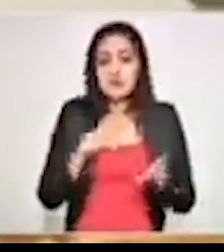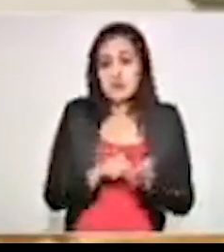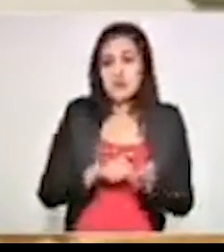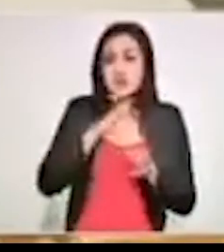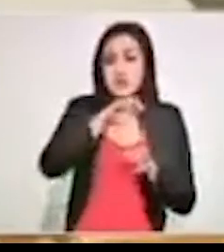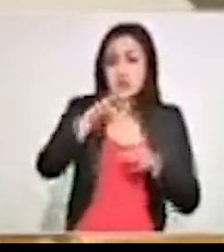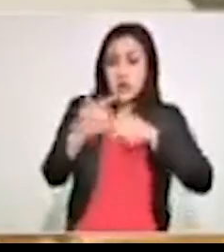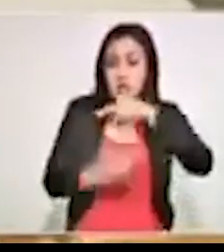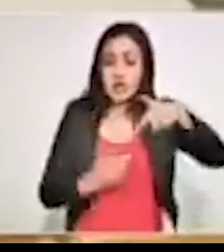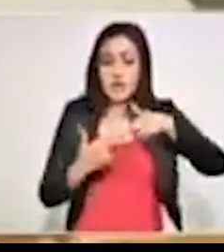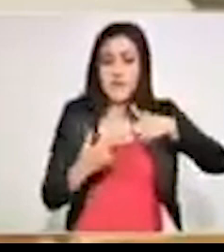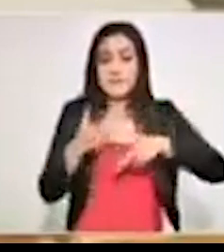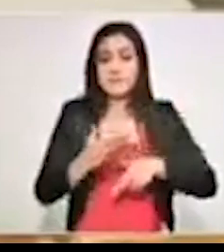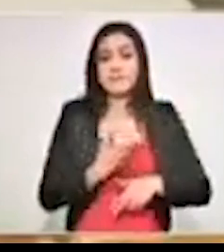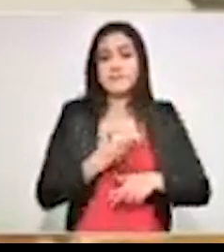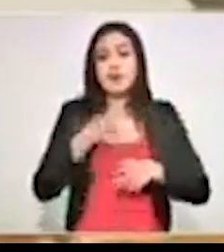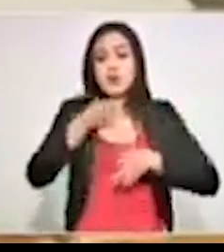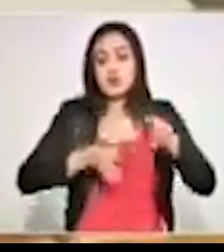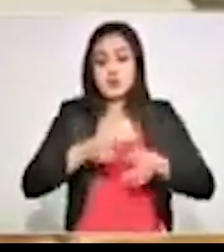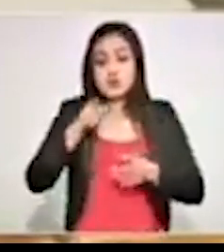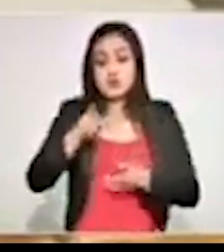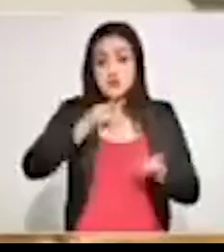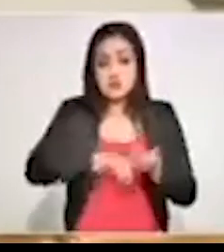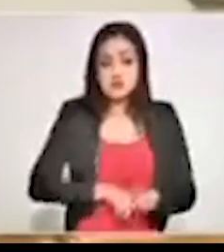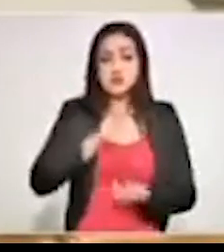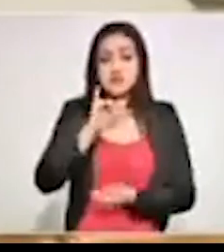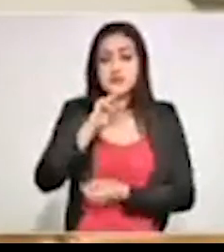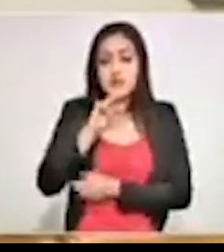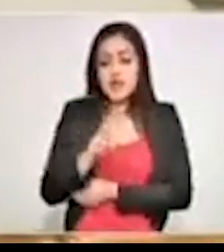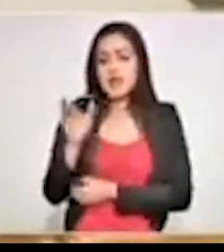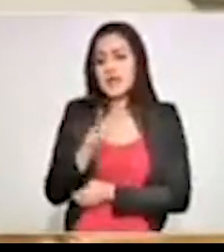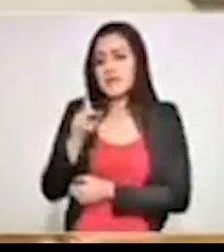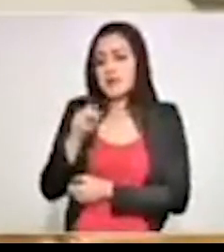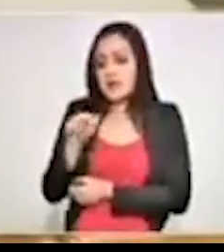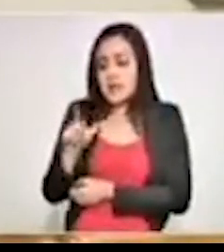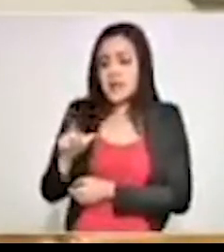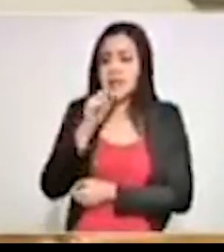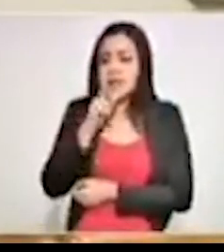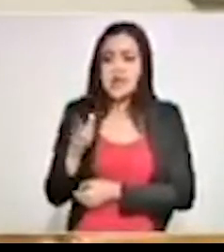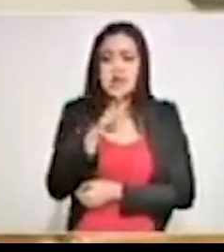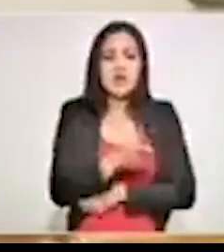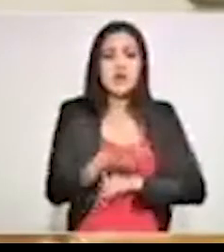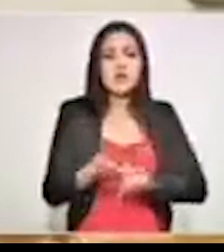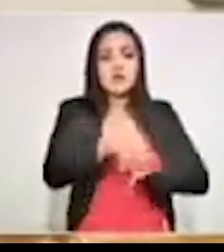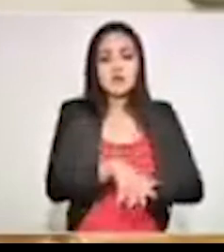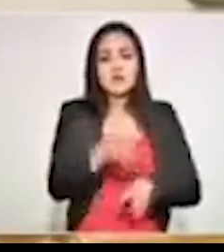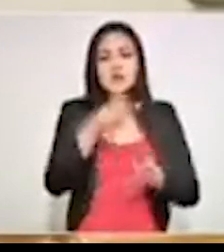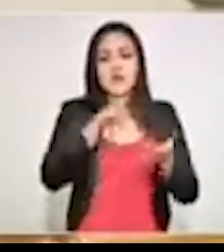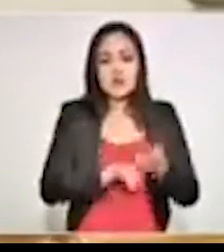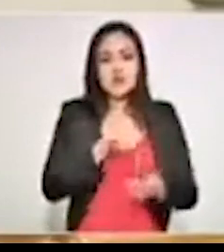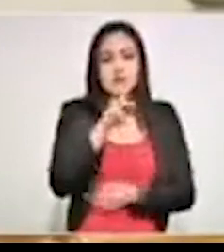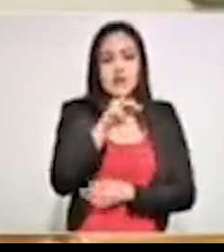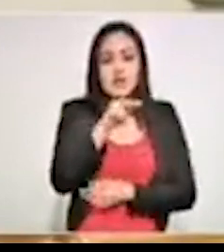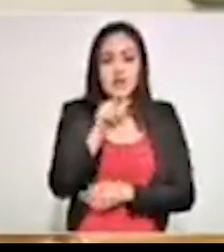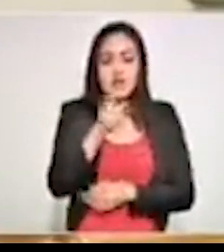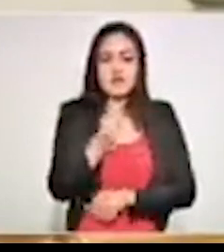tener sus juzgados tradicionales, civiles y penales, su juzgado de oralidad mixta, que es